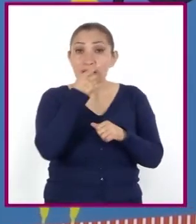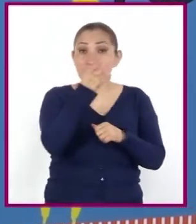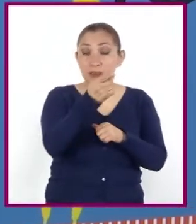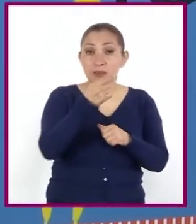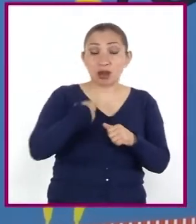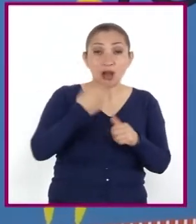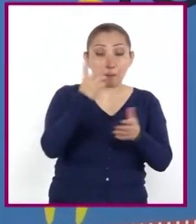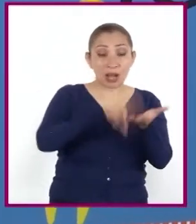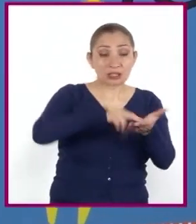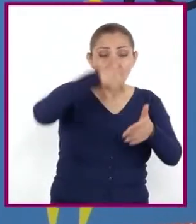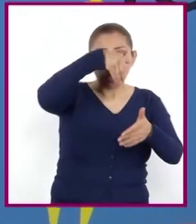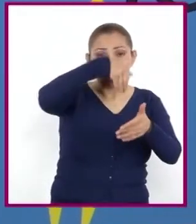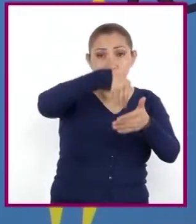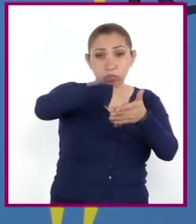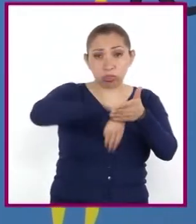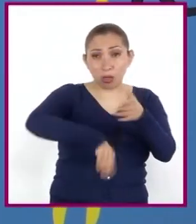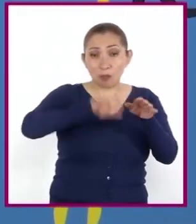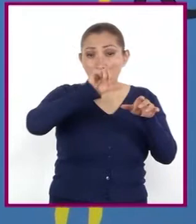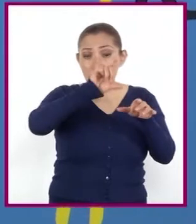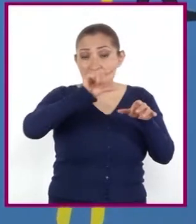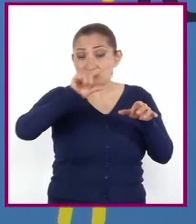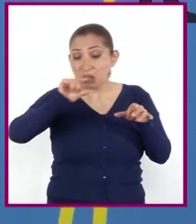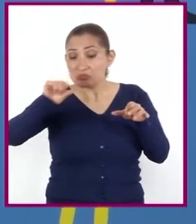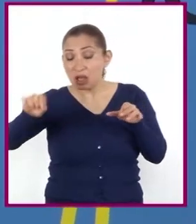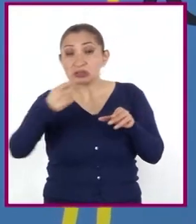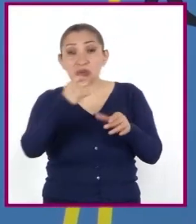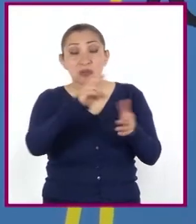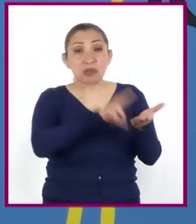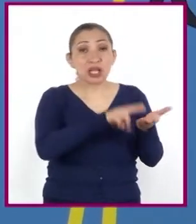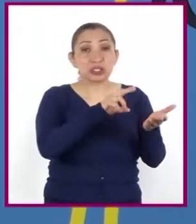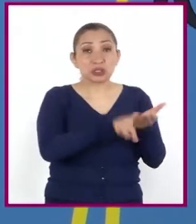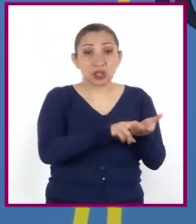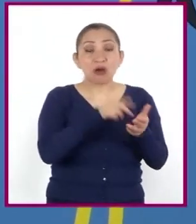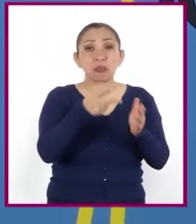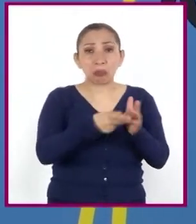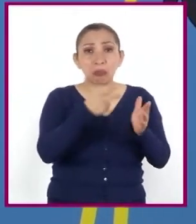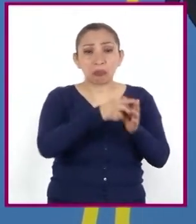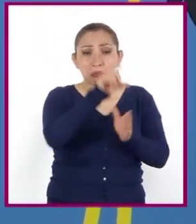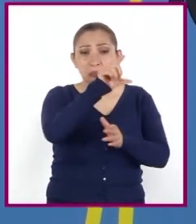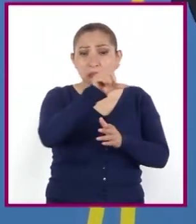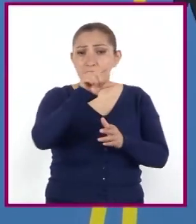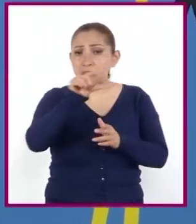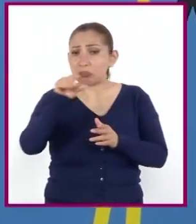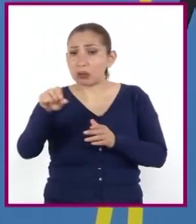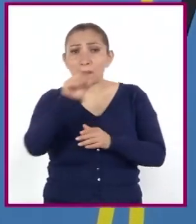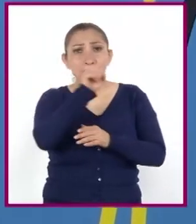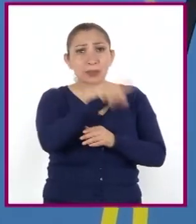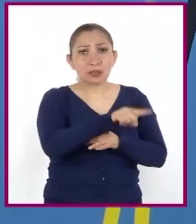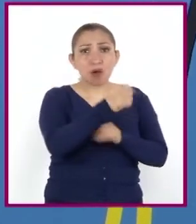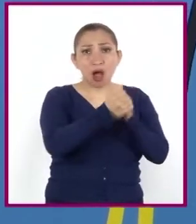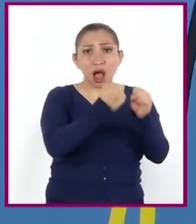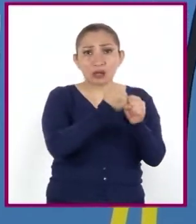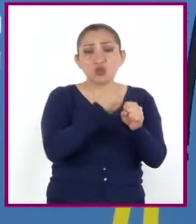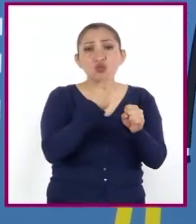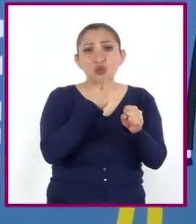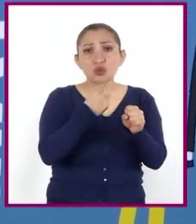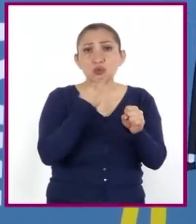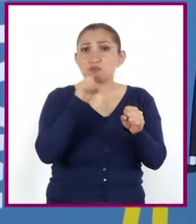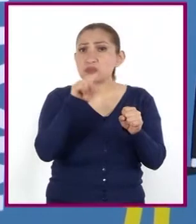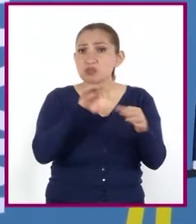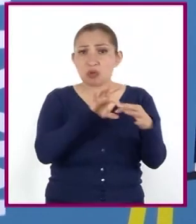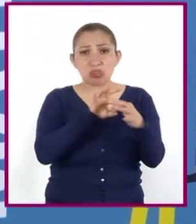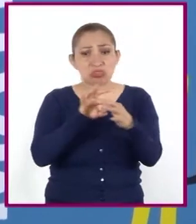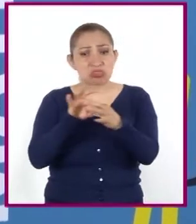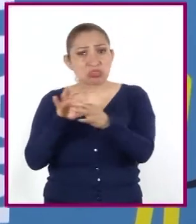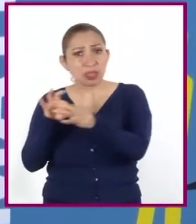deprecia linealmente, se está considerando que su precio disminuye de manera constante en relación con los años de uso.